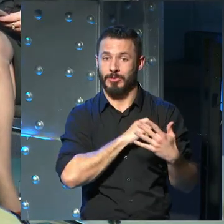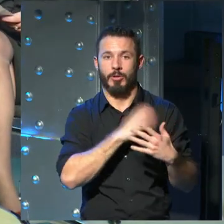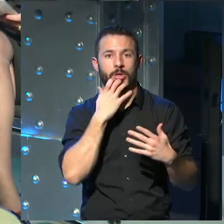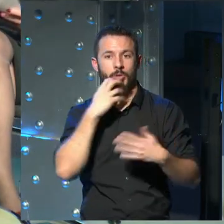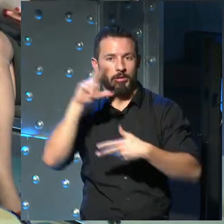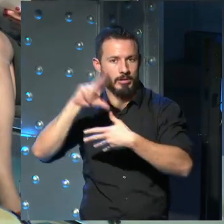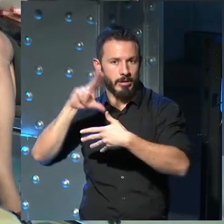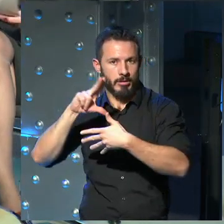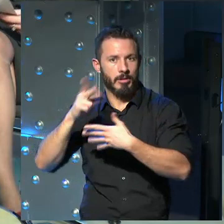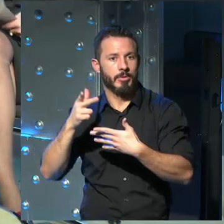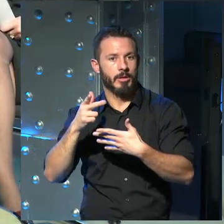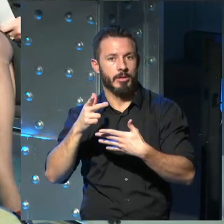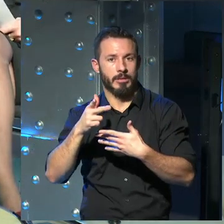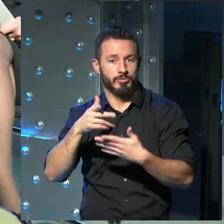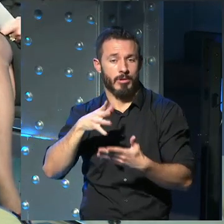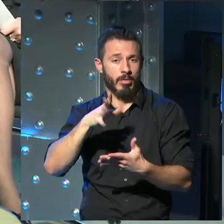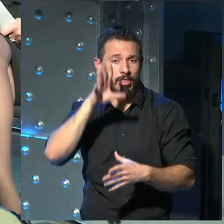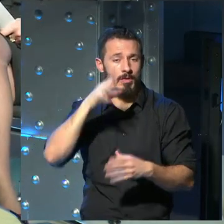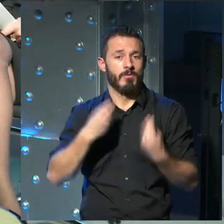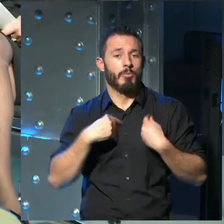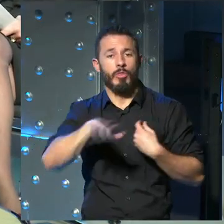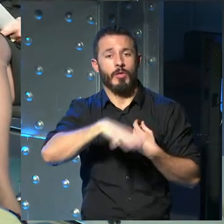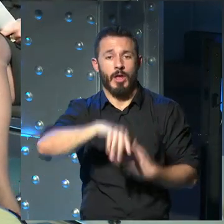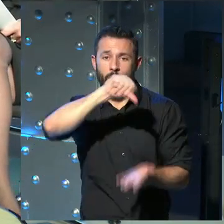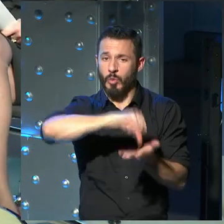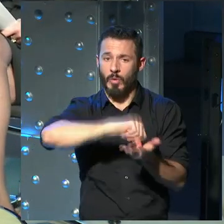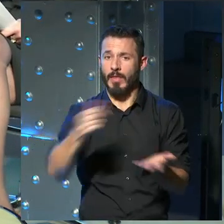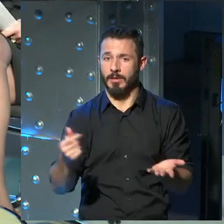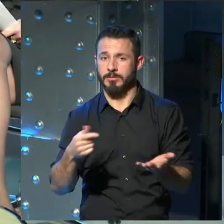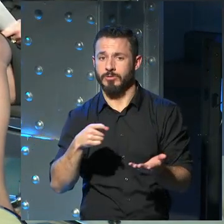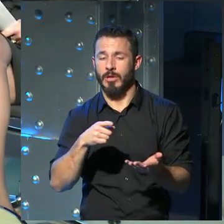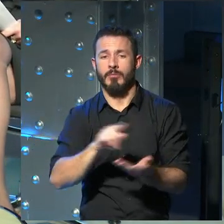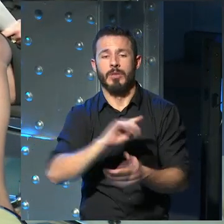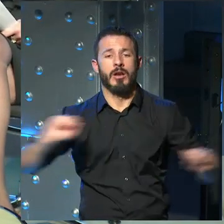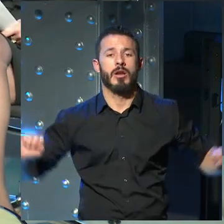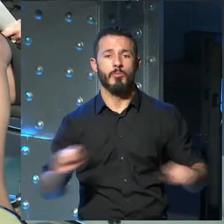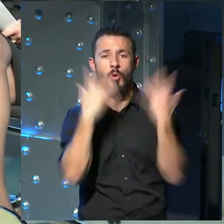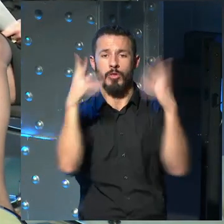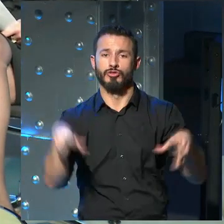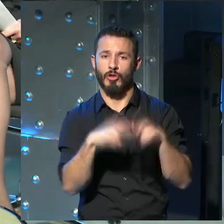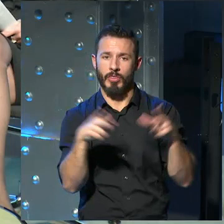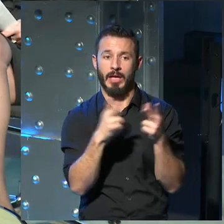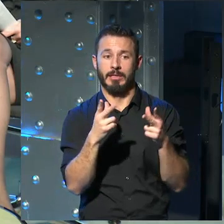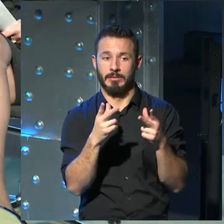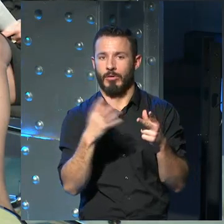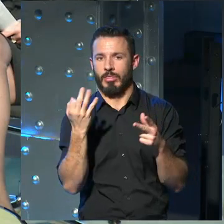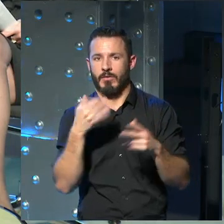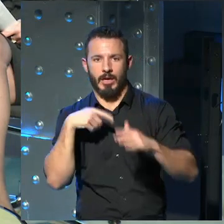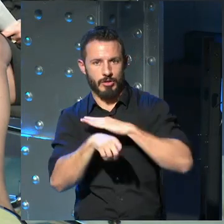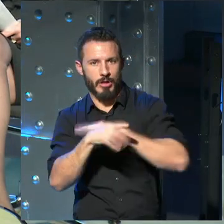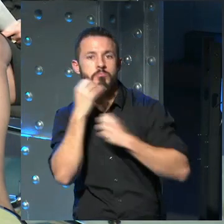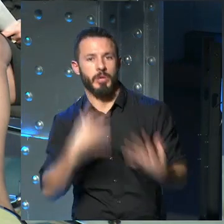como Latinoamérica vivimos en núcleos urbanos, ¿no?, y la revolución social que puede suponer eso si no se gestiona bien? ¿A quién